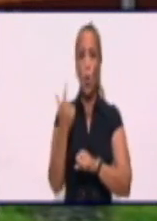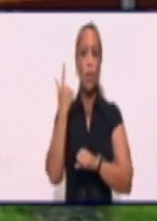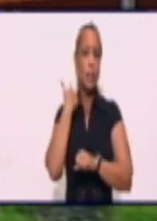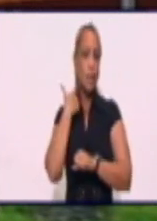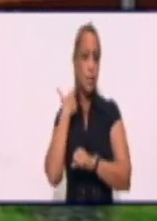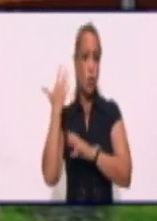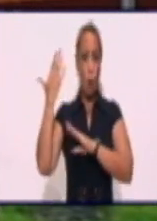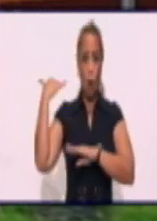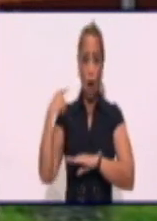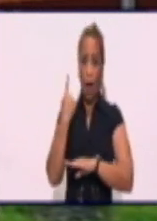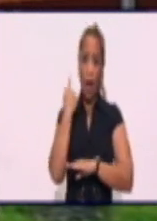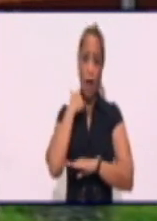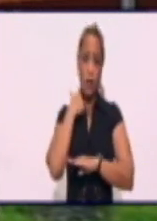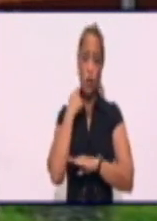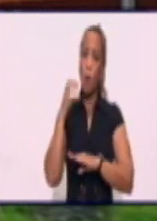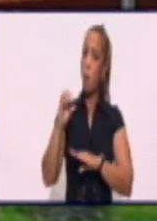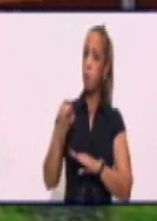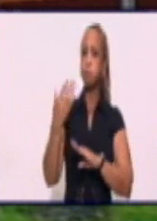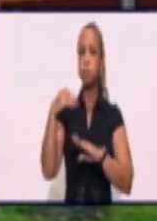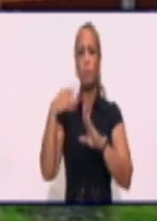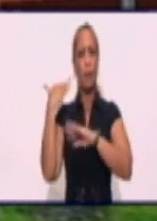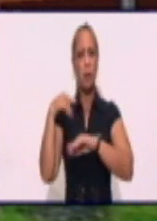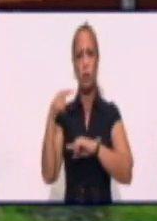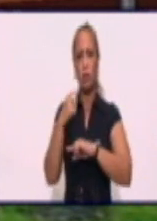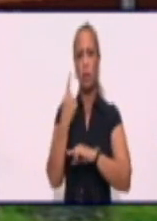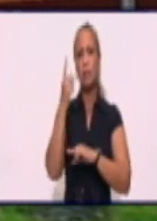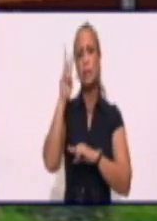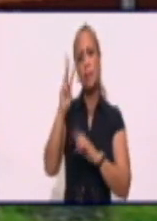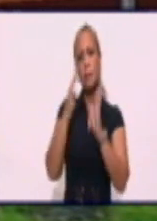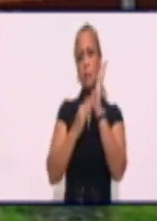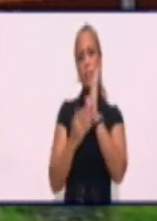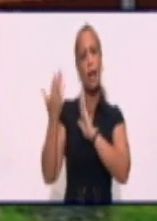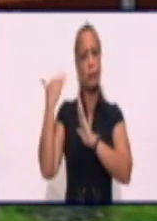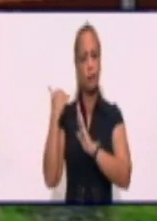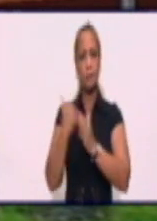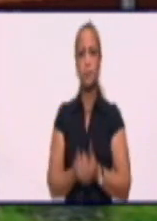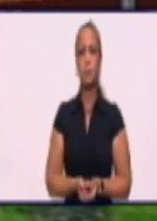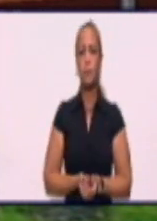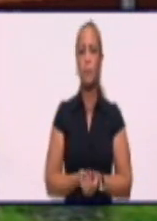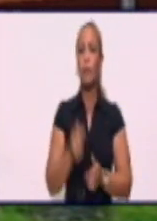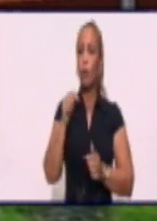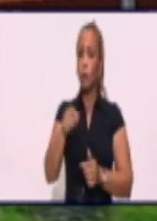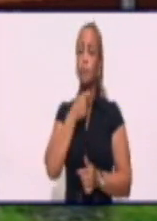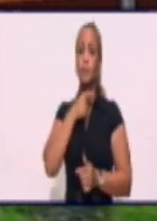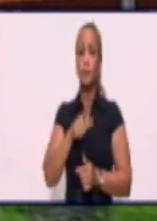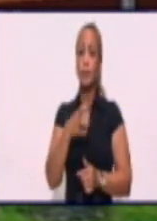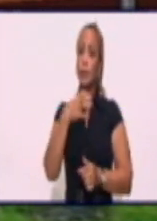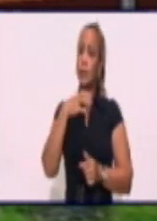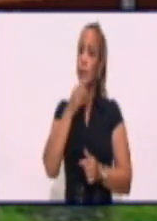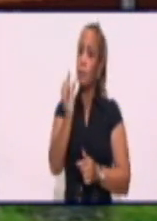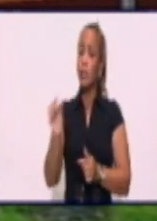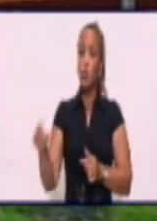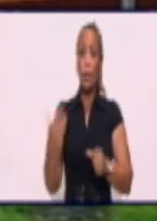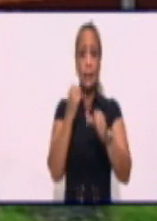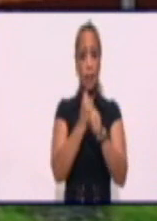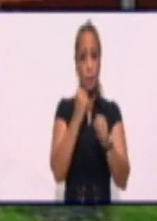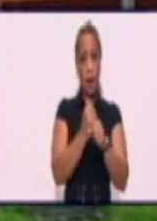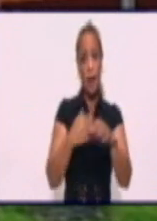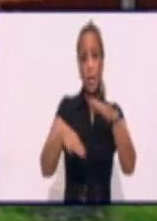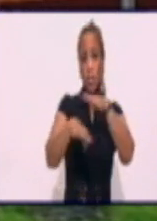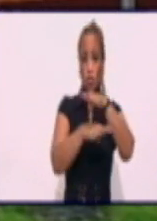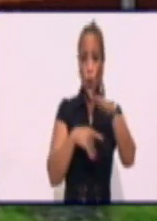hace 6 meses o 3 meses atrás. Hoy, por ejemplo, digamos, las personas que trabajan en zona roja,